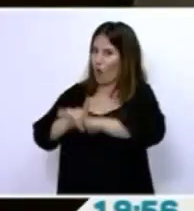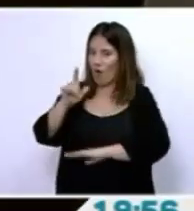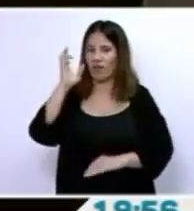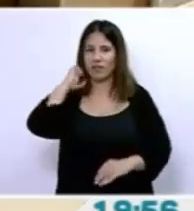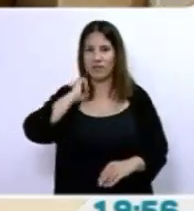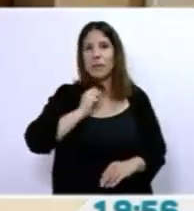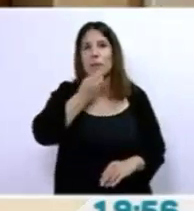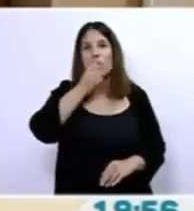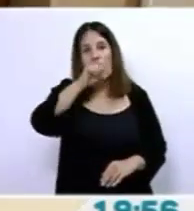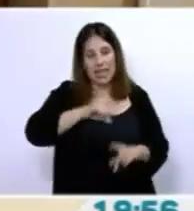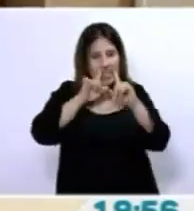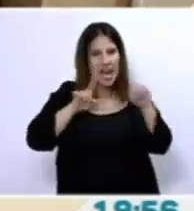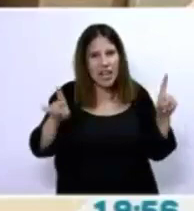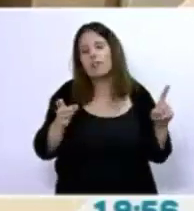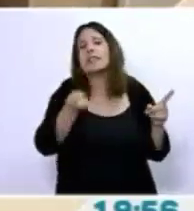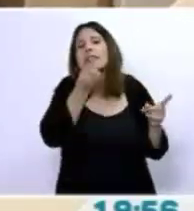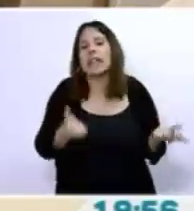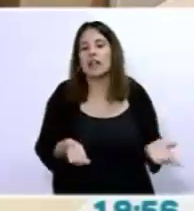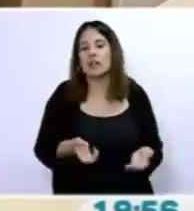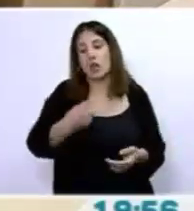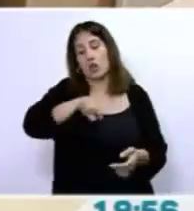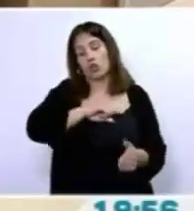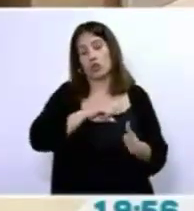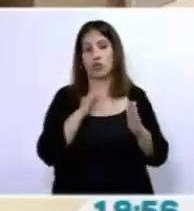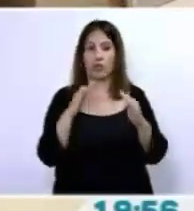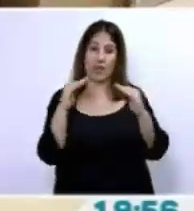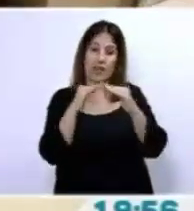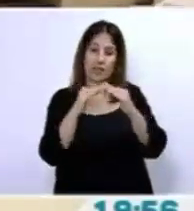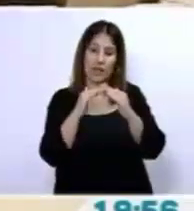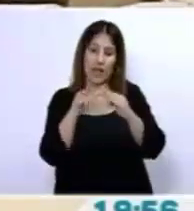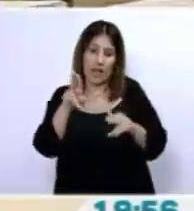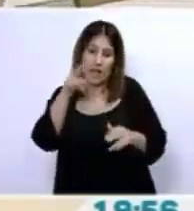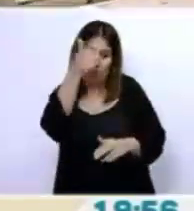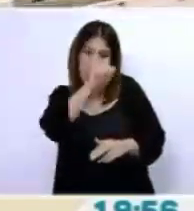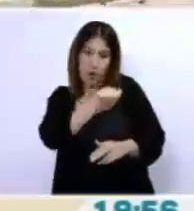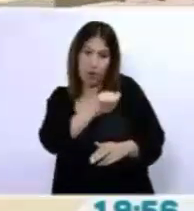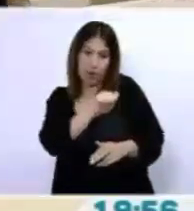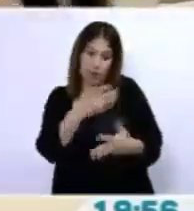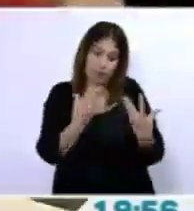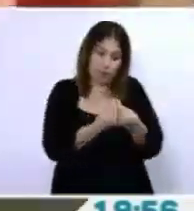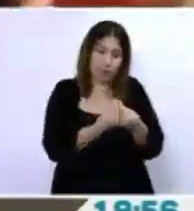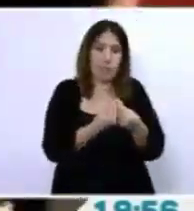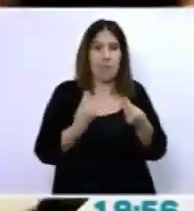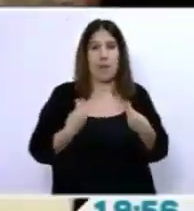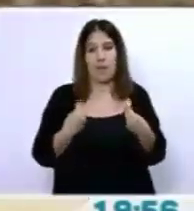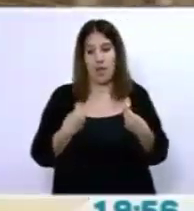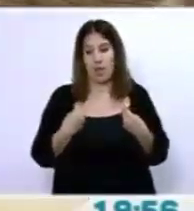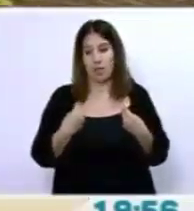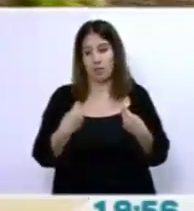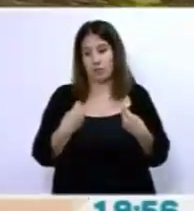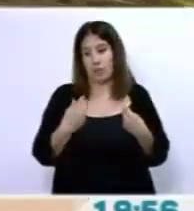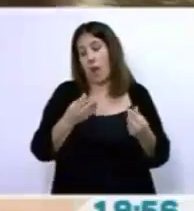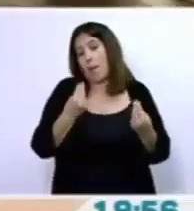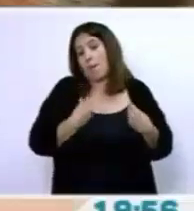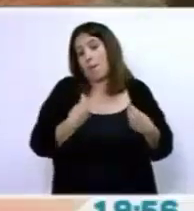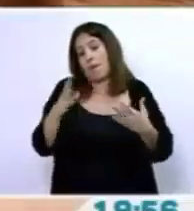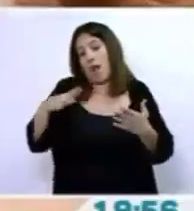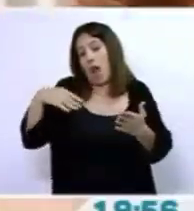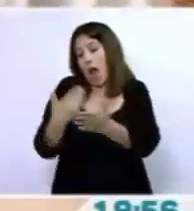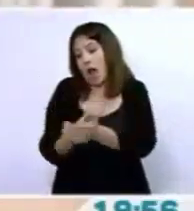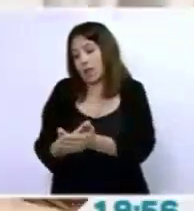año? Pues nos vinimos a casa de mi hermano, y desde entonces pues estamos viviendo allí hasta que terminemos de